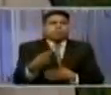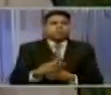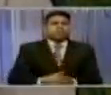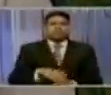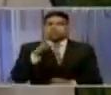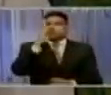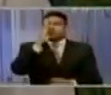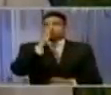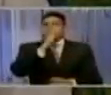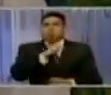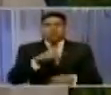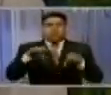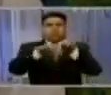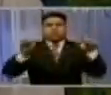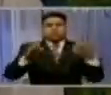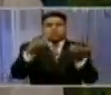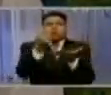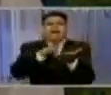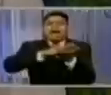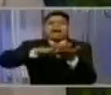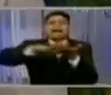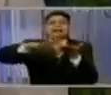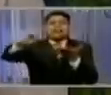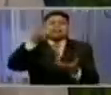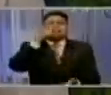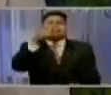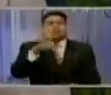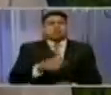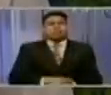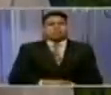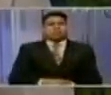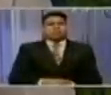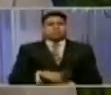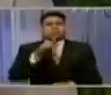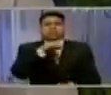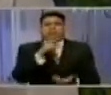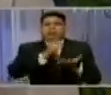pública gratuita y de calidad como la que tenemos? Sería letra muerta.